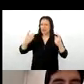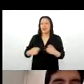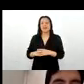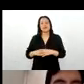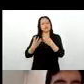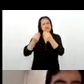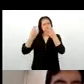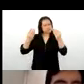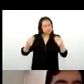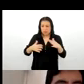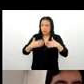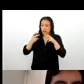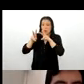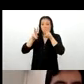fauna,